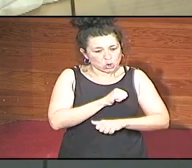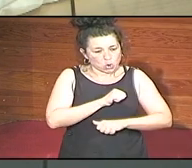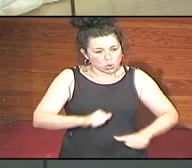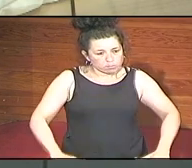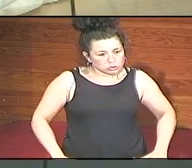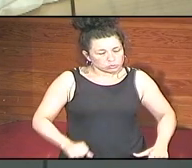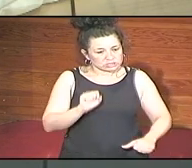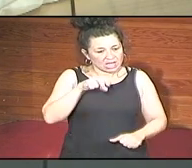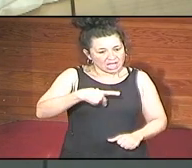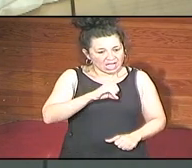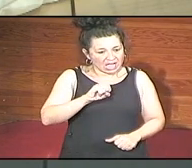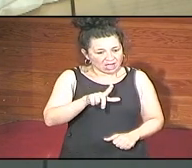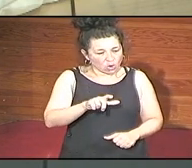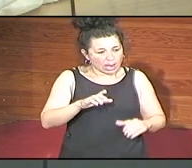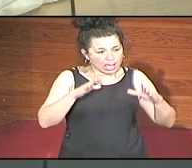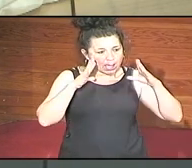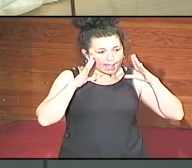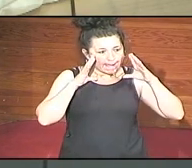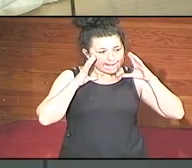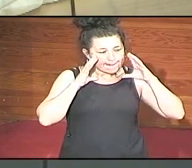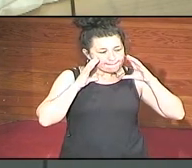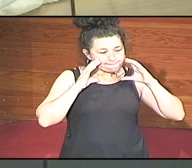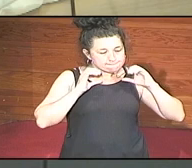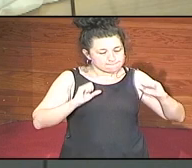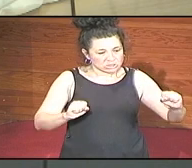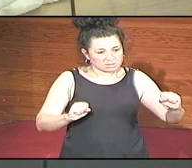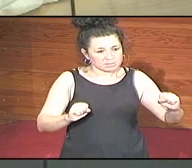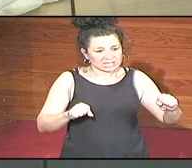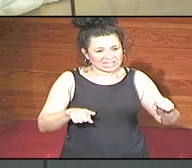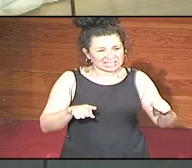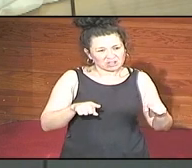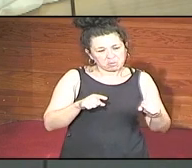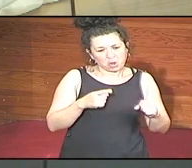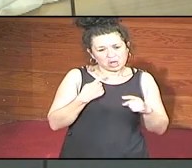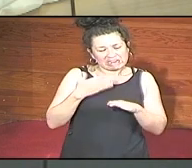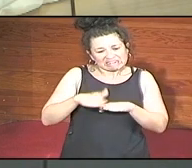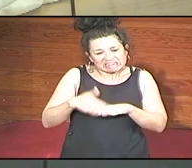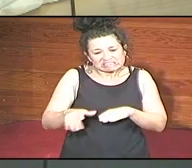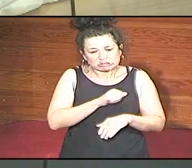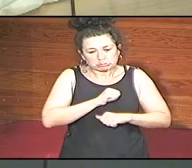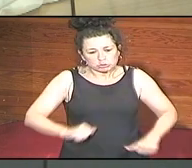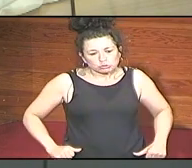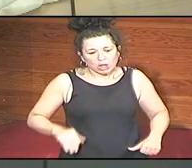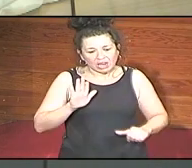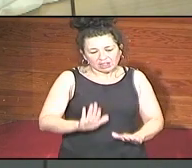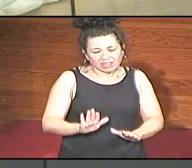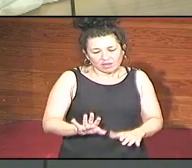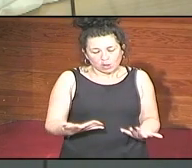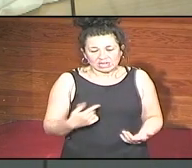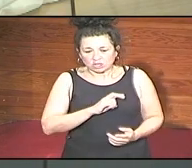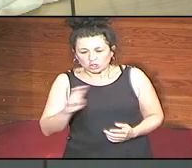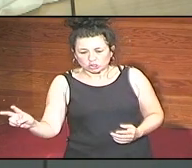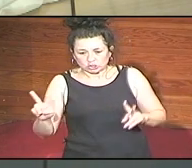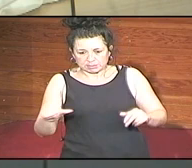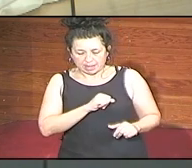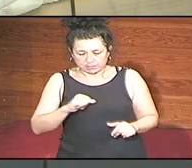mozambique y lo que queda de portugal allí y luego te abre otra pregunta más a nivel personal todo lo que has